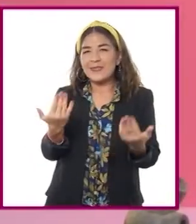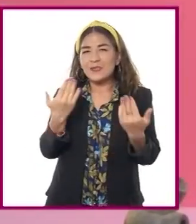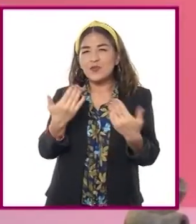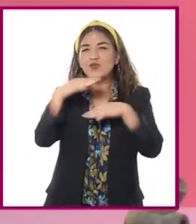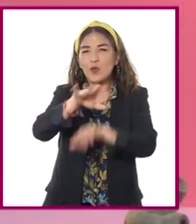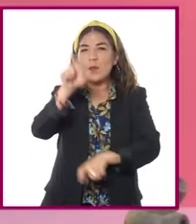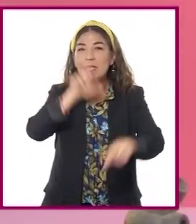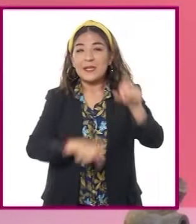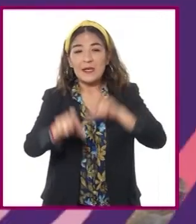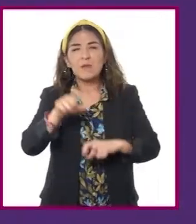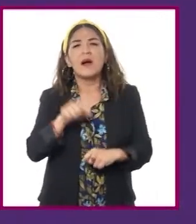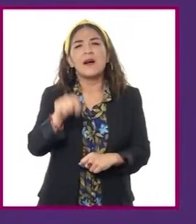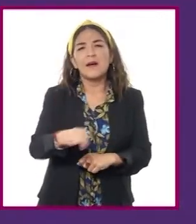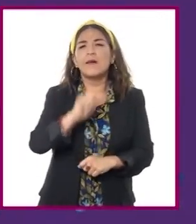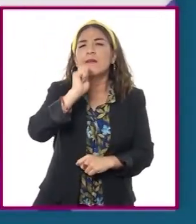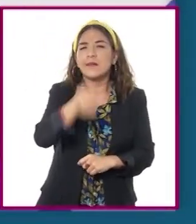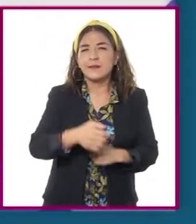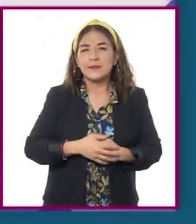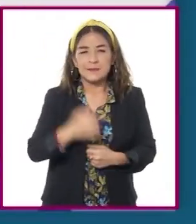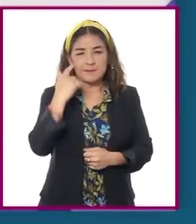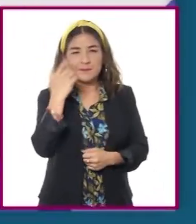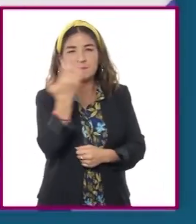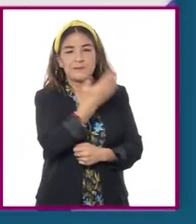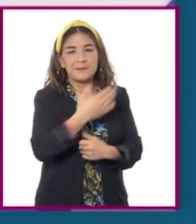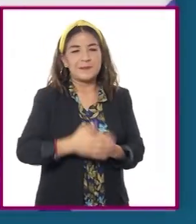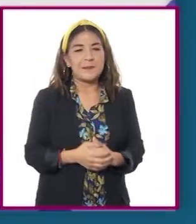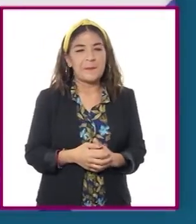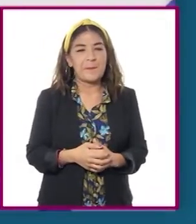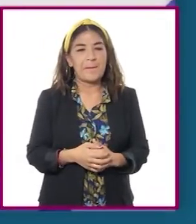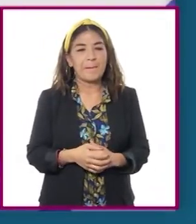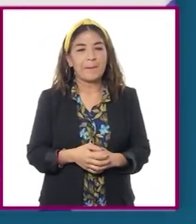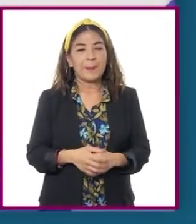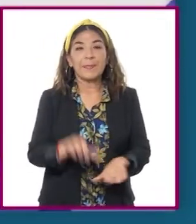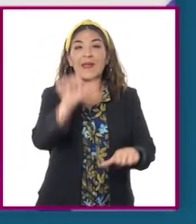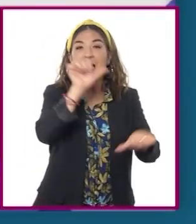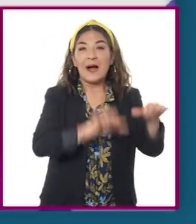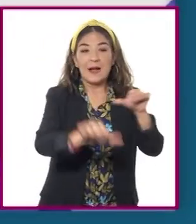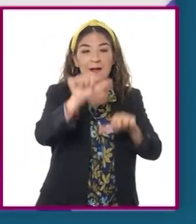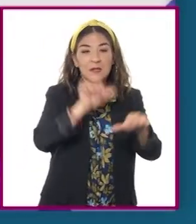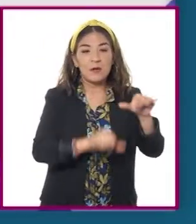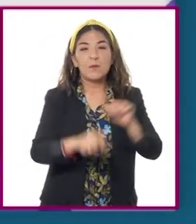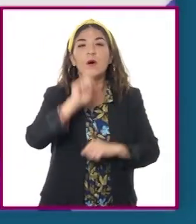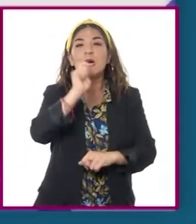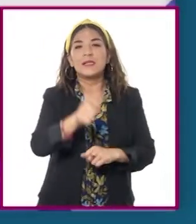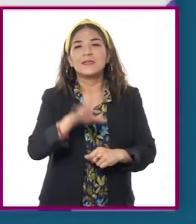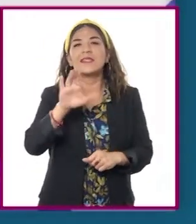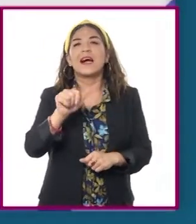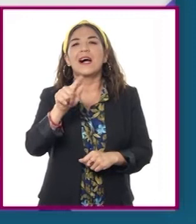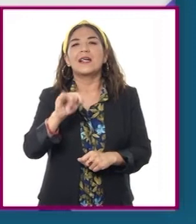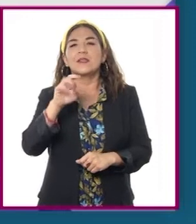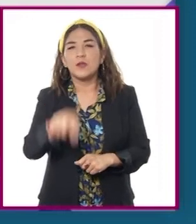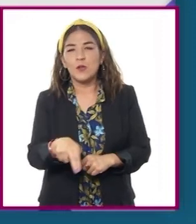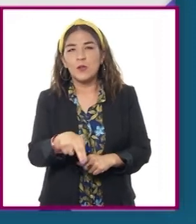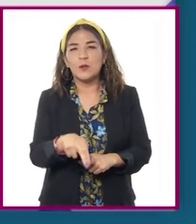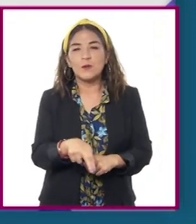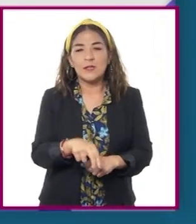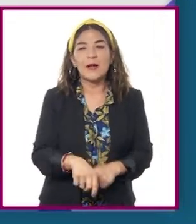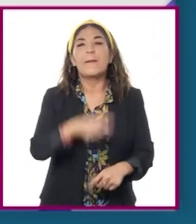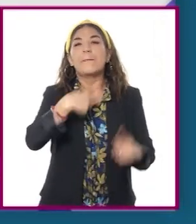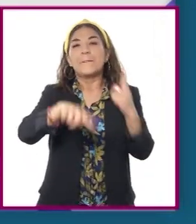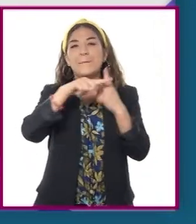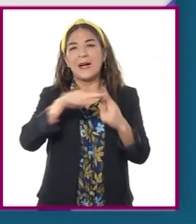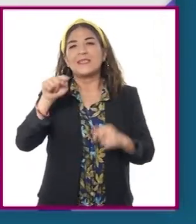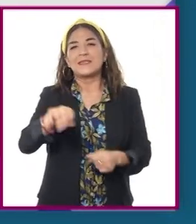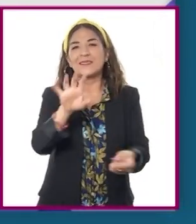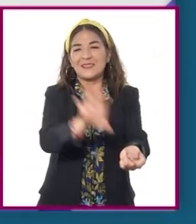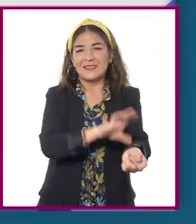Esta etapa se representaría de la siguiente manera. El átomo que nos va a dar el cation más los